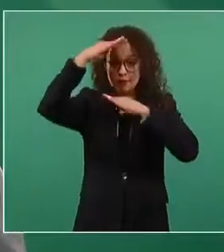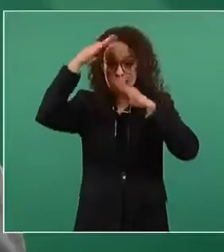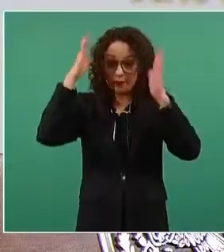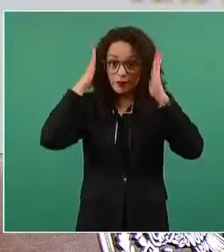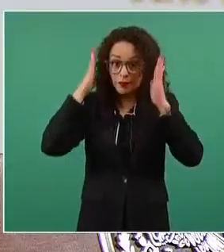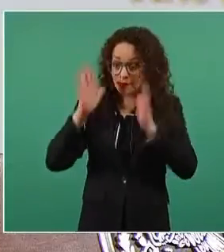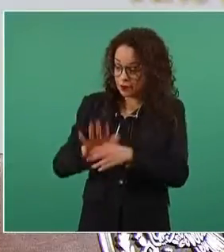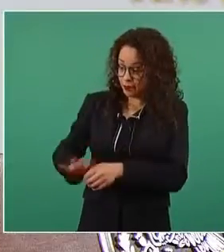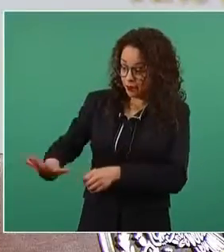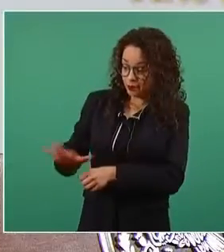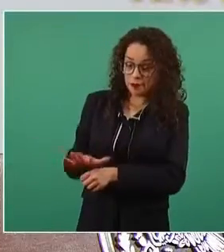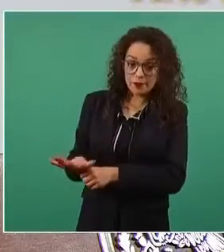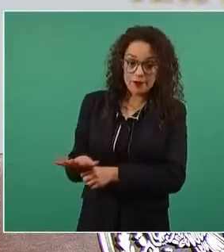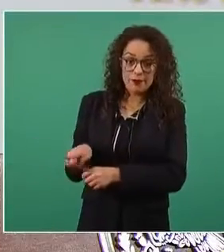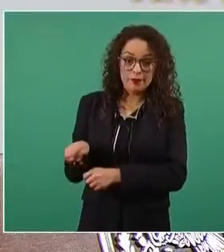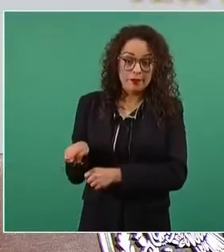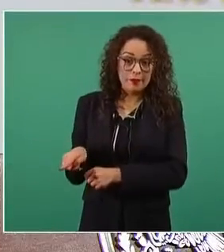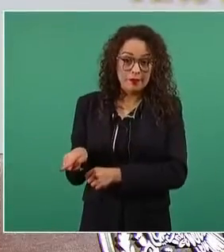muy